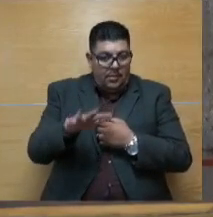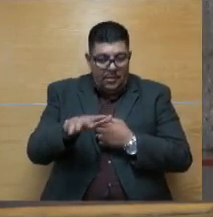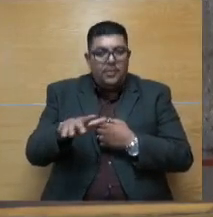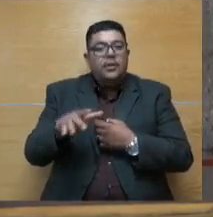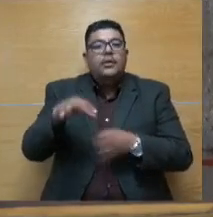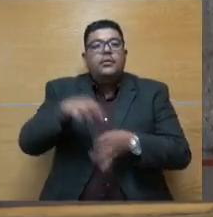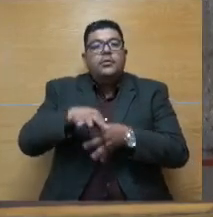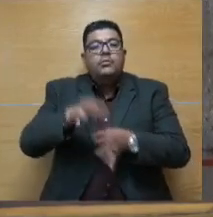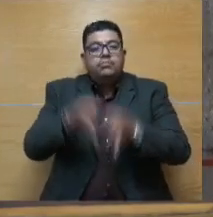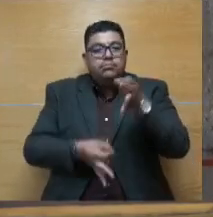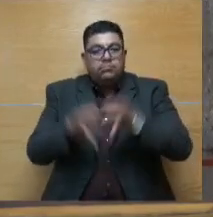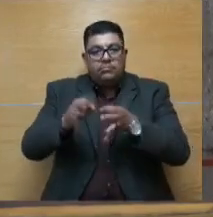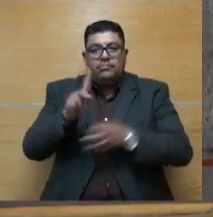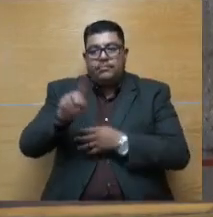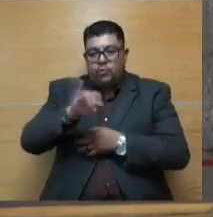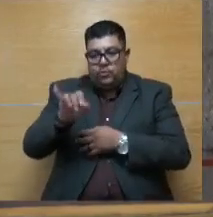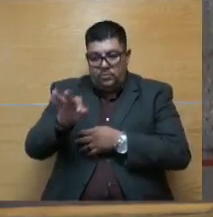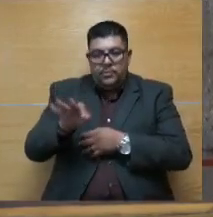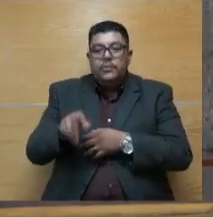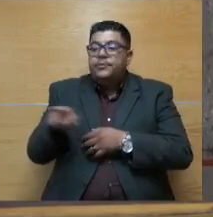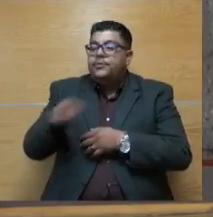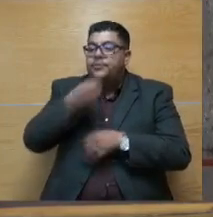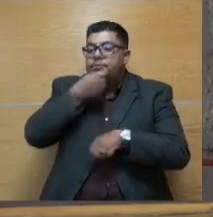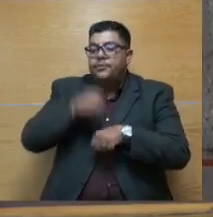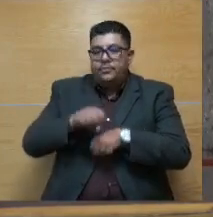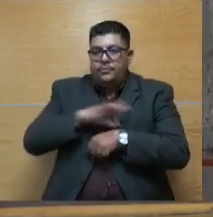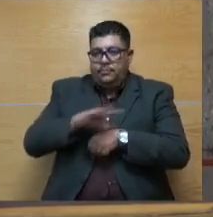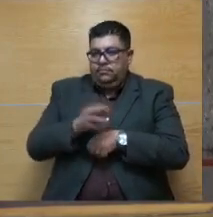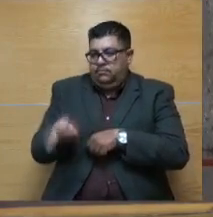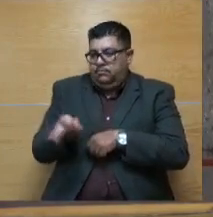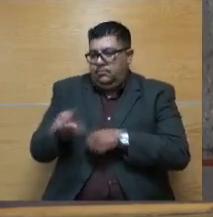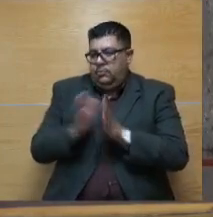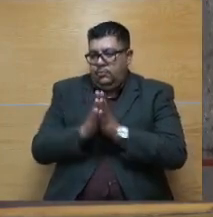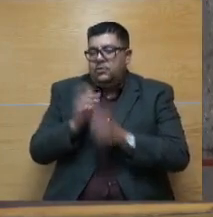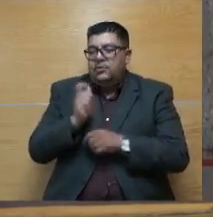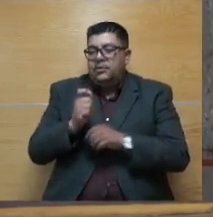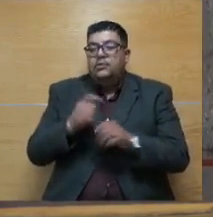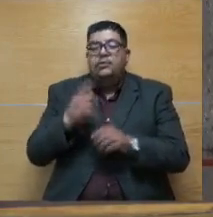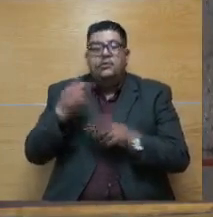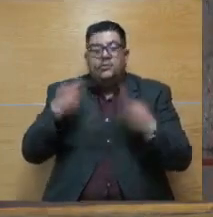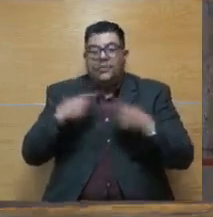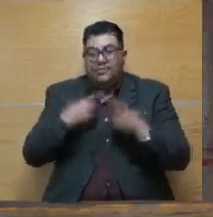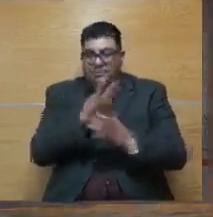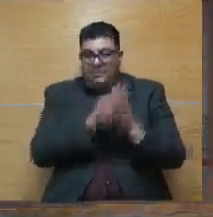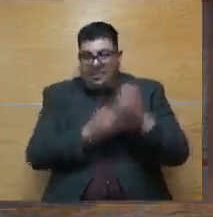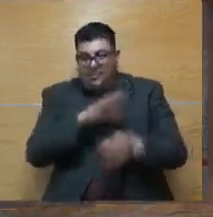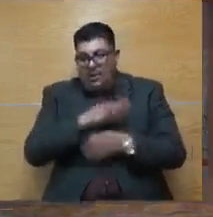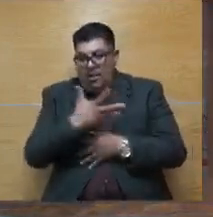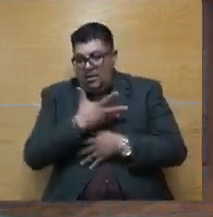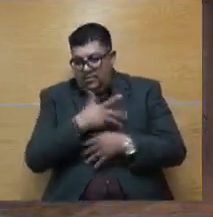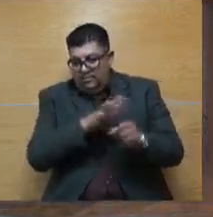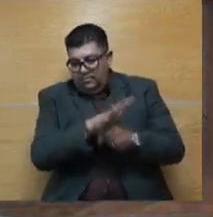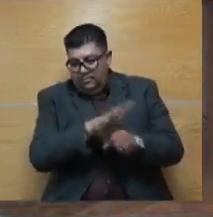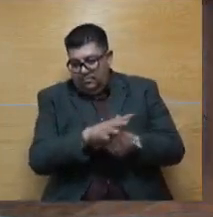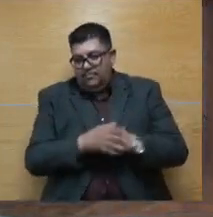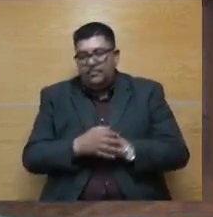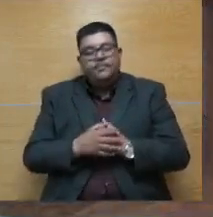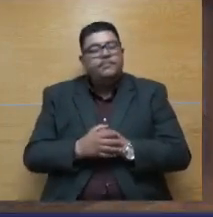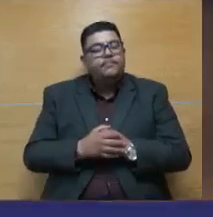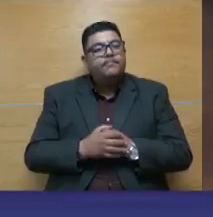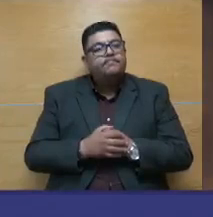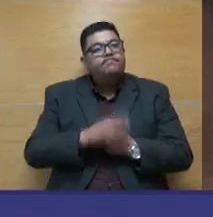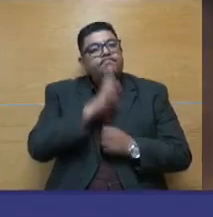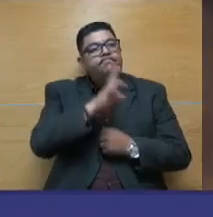federación secretaria general de acuerdos de cuenta por favor con el quórum legal con gusto magistrado